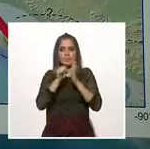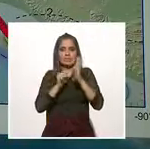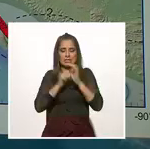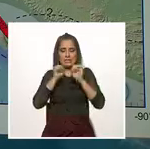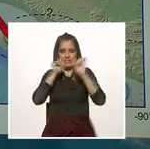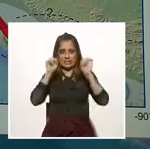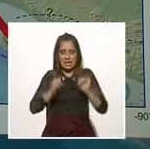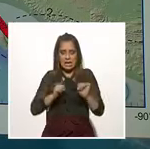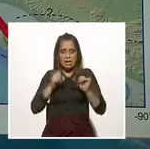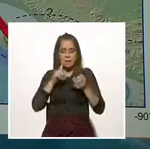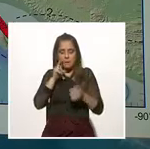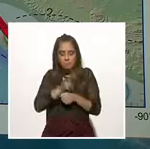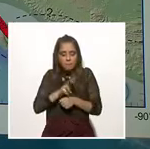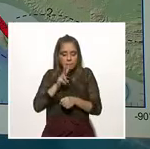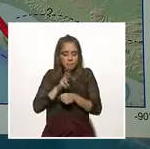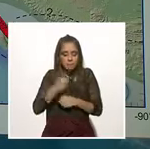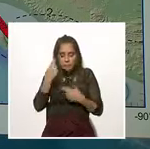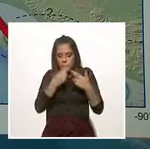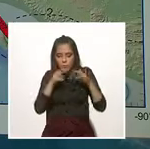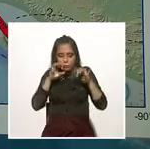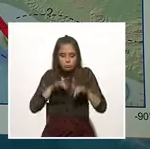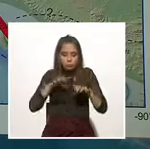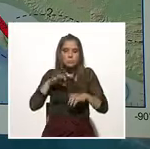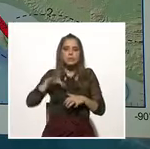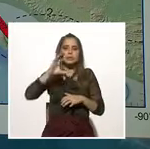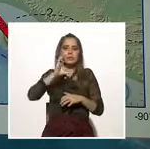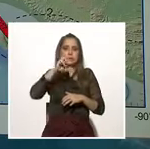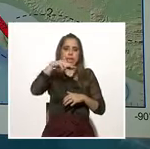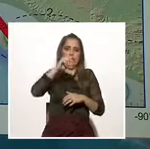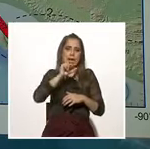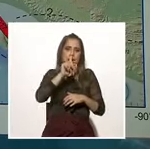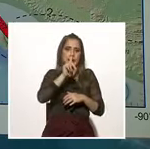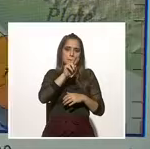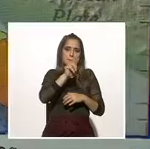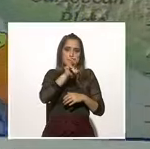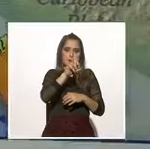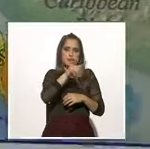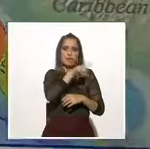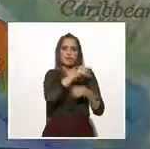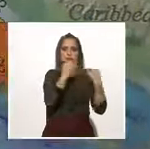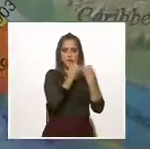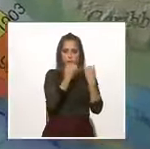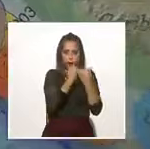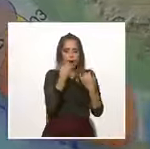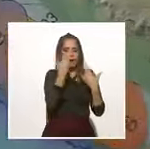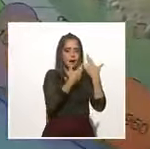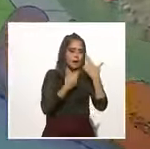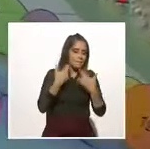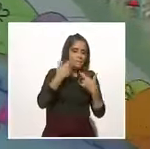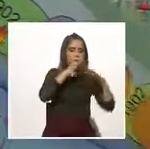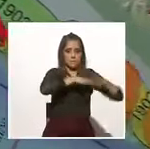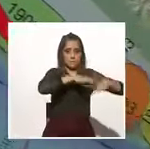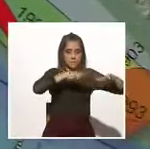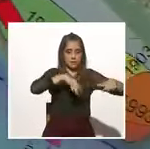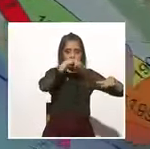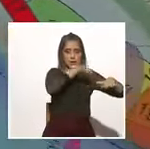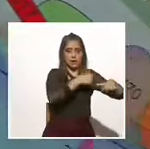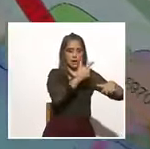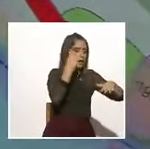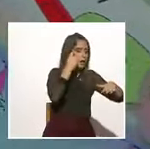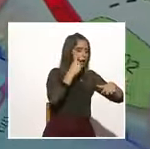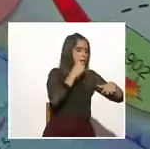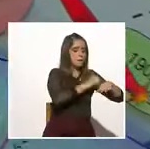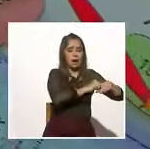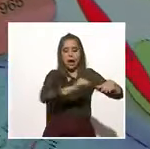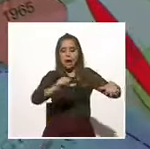mexicano. Y, por ejemplo, también está SENAPRED, que tiene una red de atenuación que va desde la costa de Guerrero hasta la